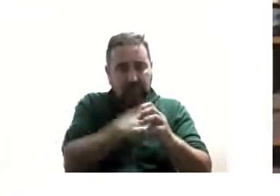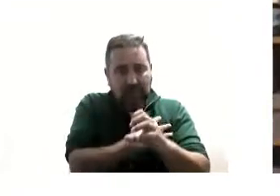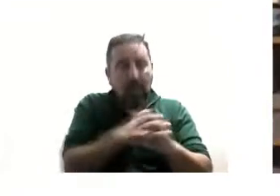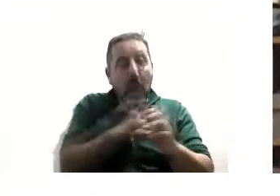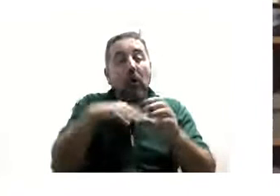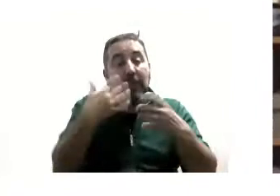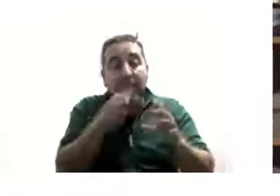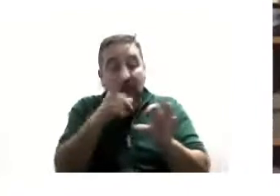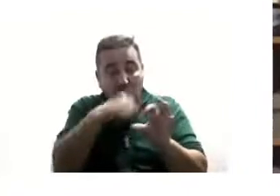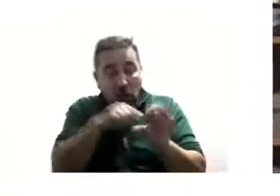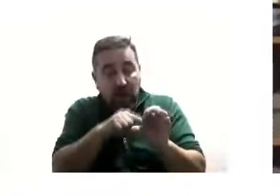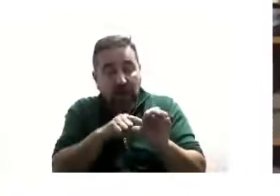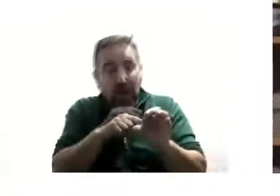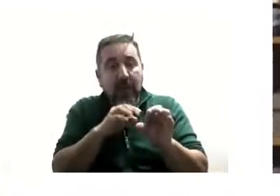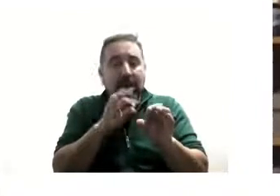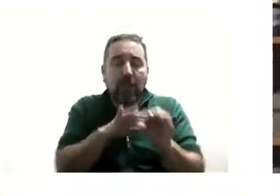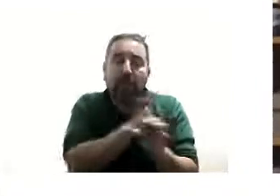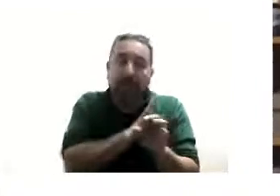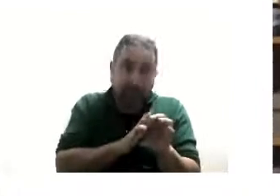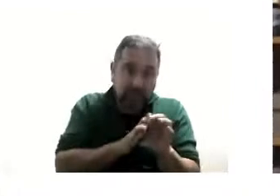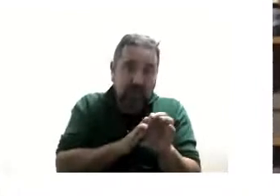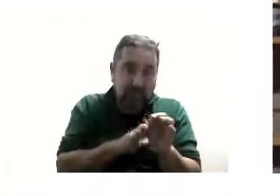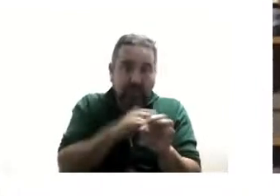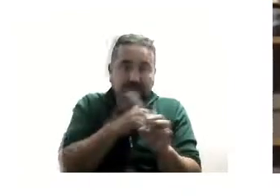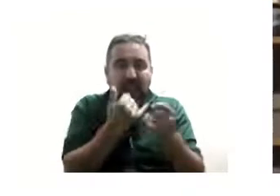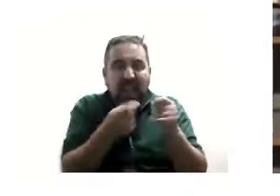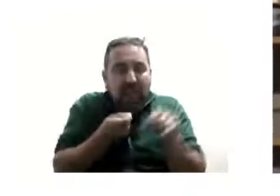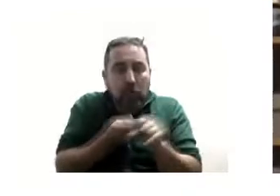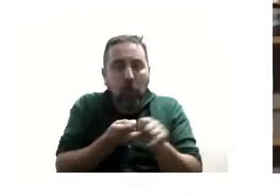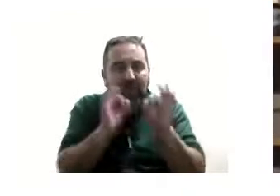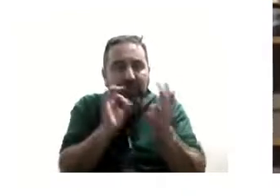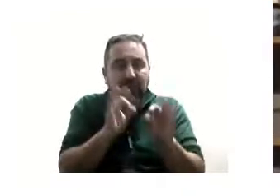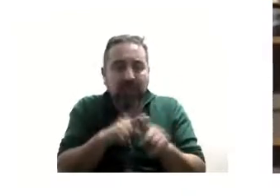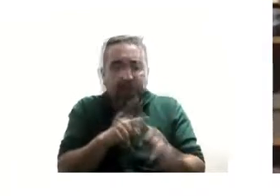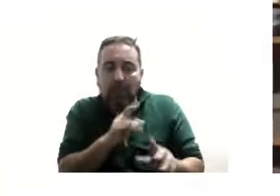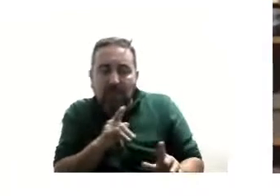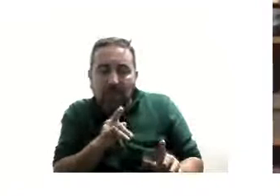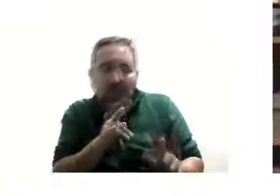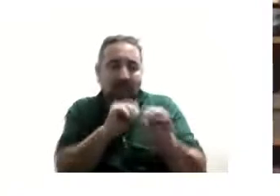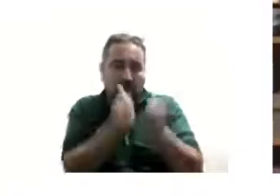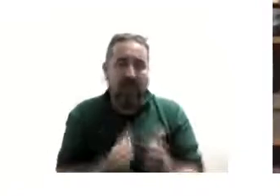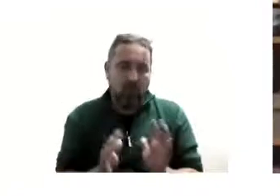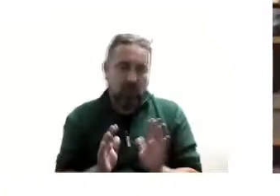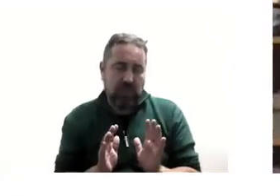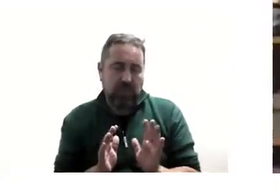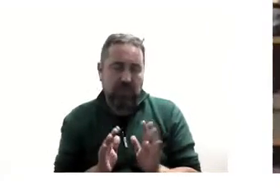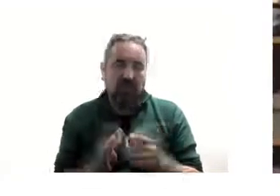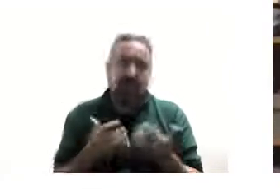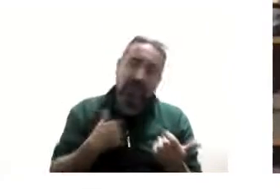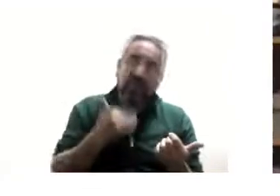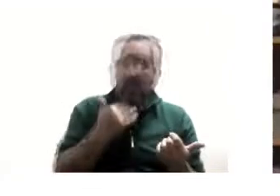haya que colocar o haya que prever tener guías de electrodo específicas para esas malformaciones. Hablaba de alguna